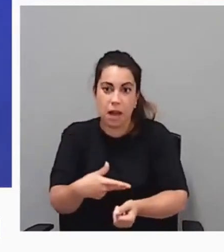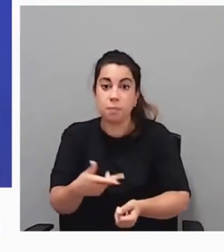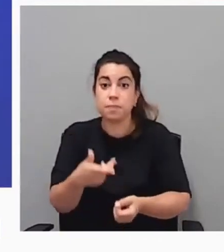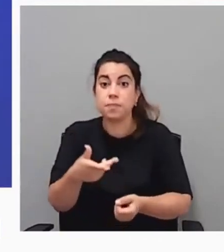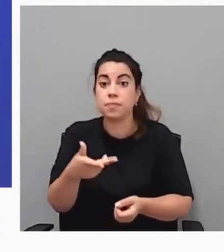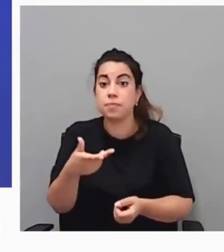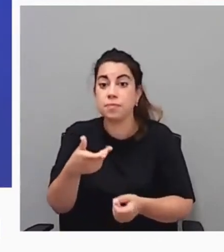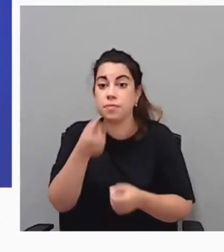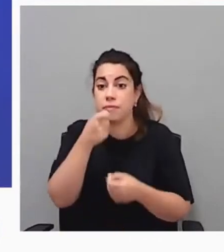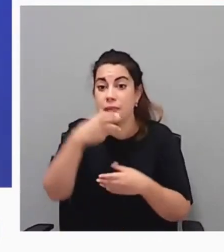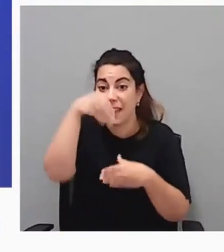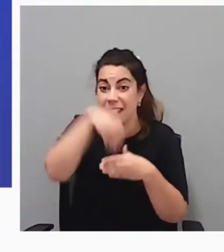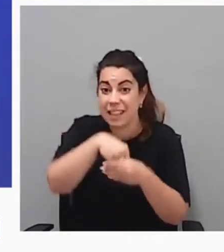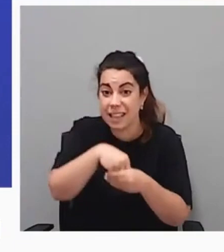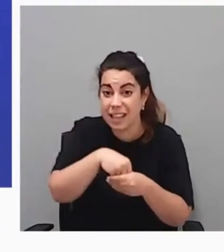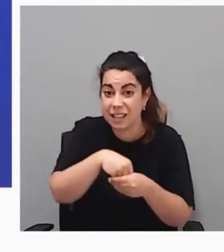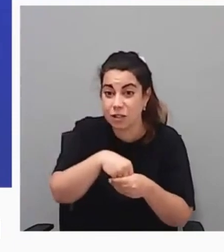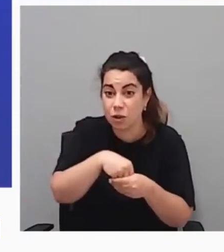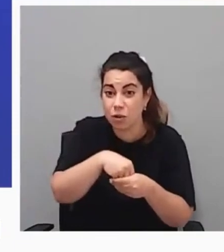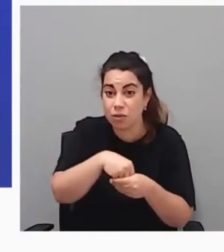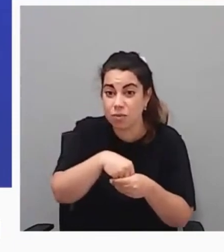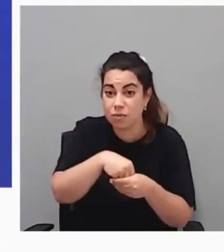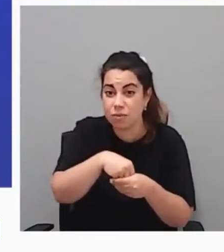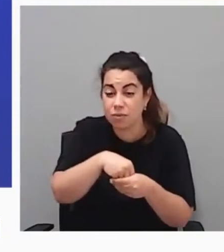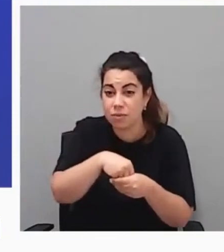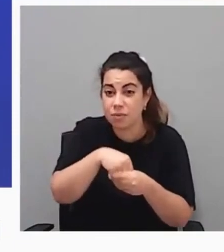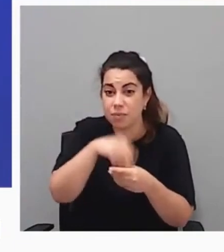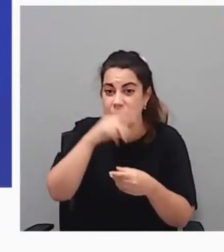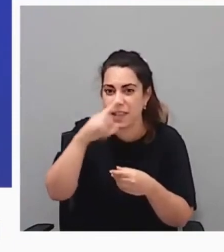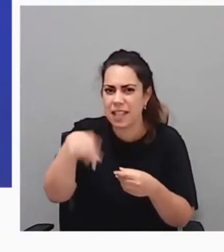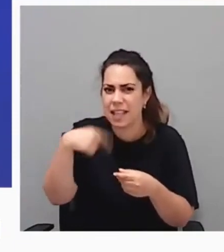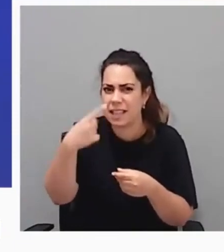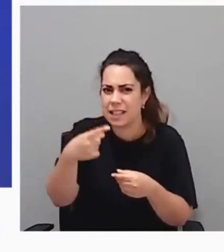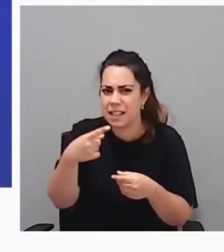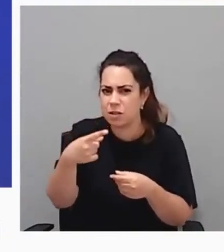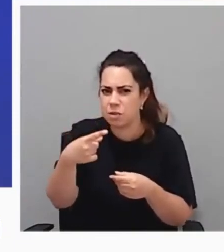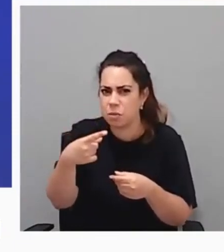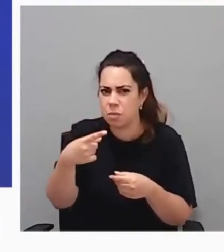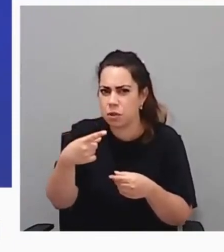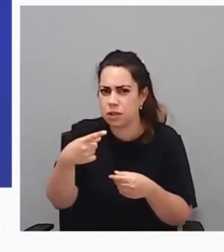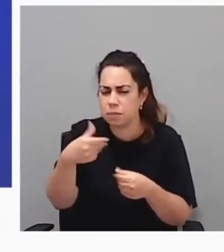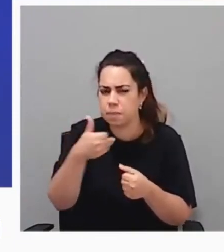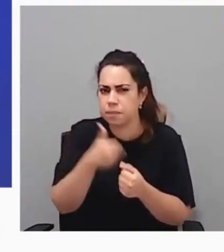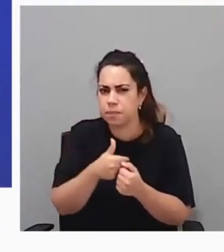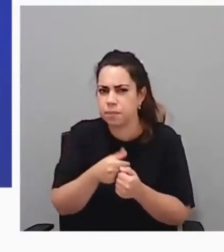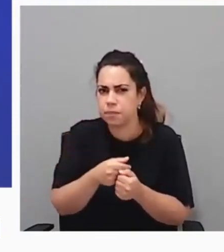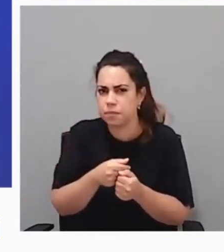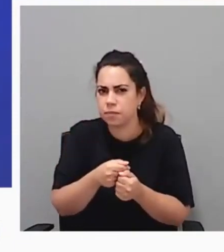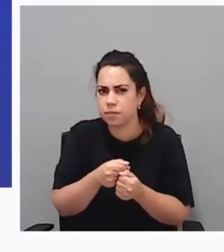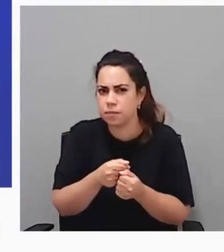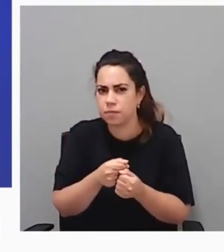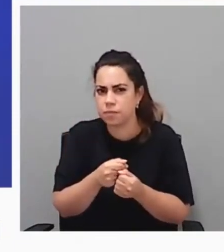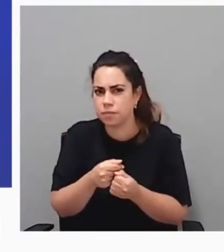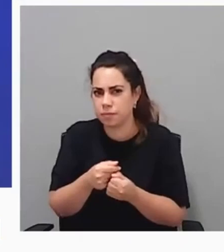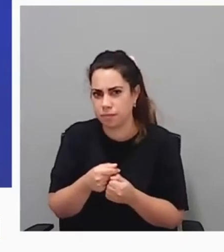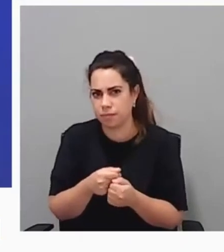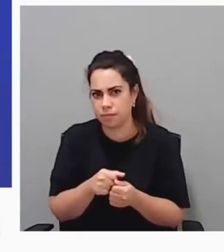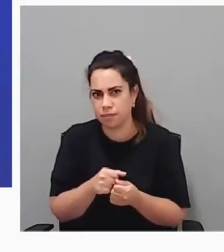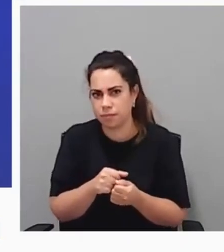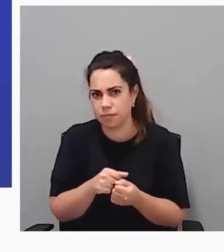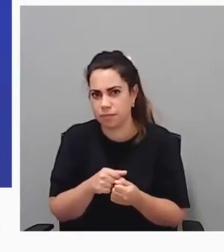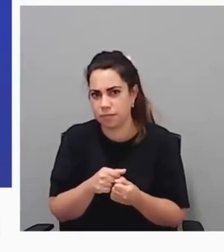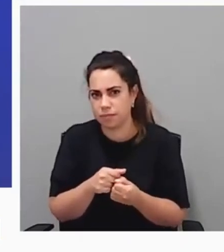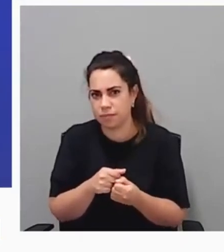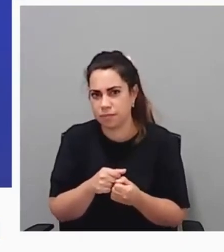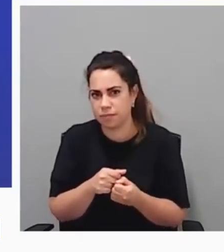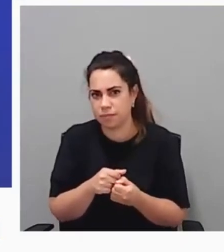quimioterapia y llegar de una manera como una diana, poder llegar con nuestra bala a la